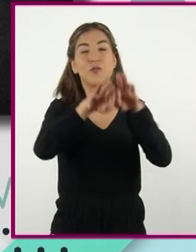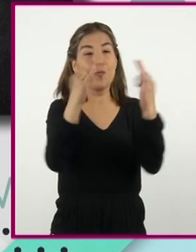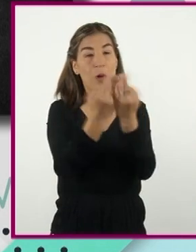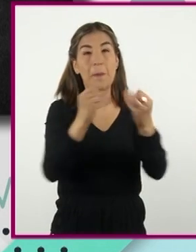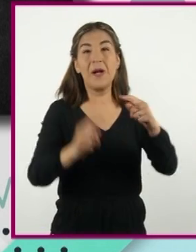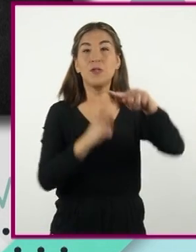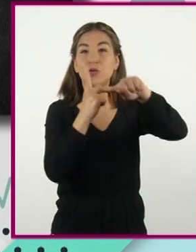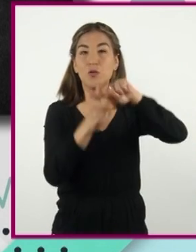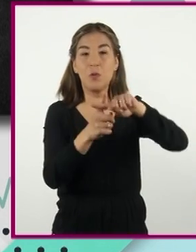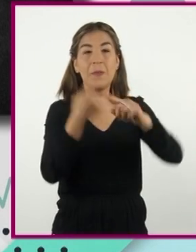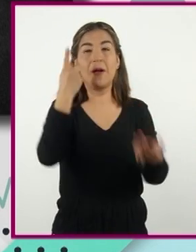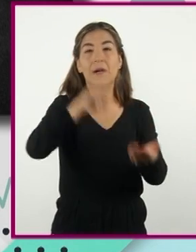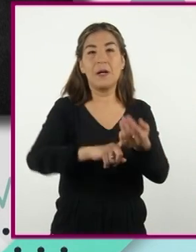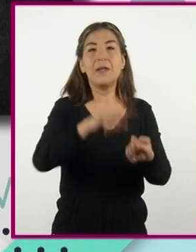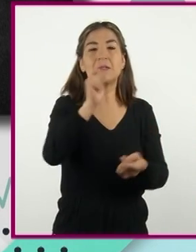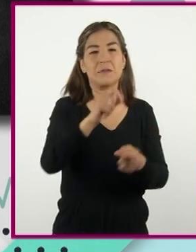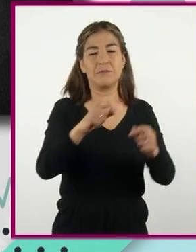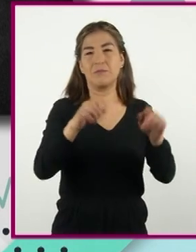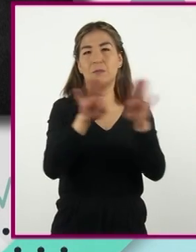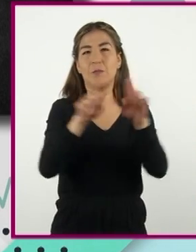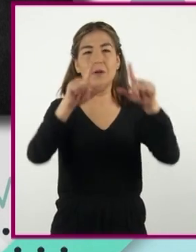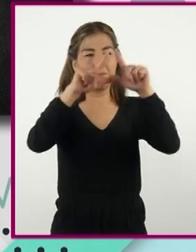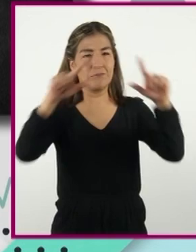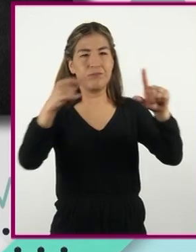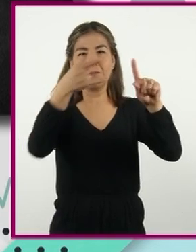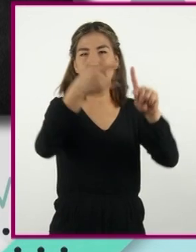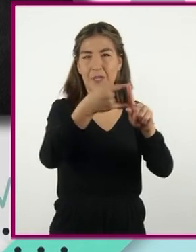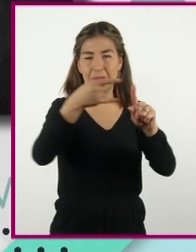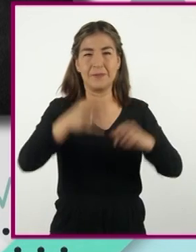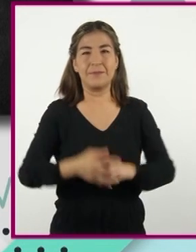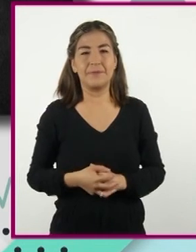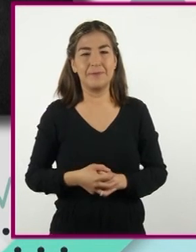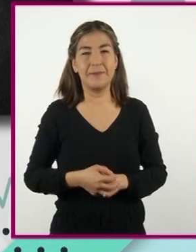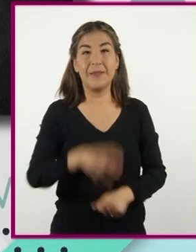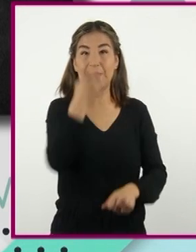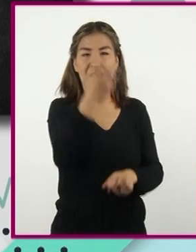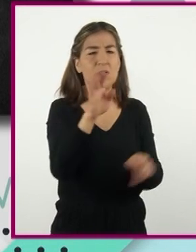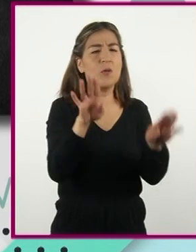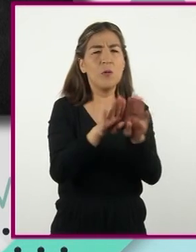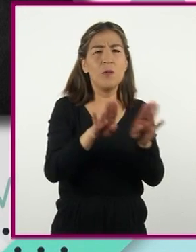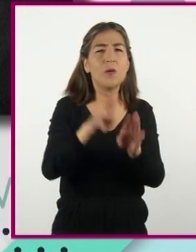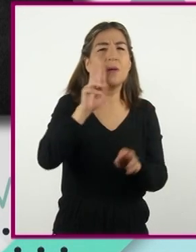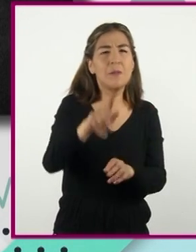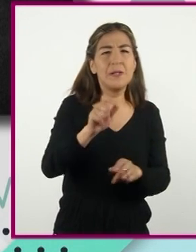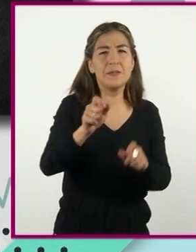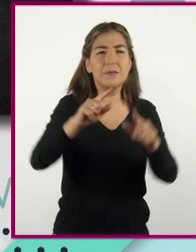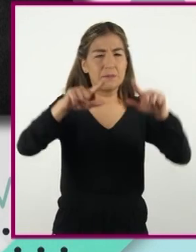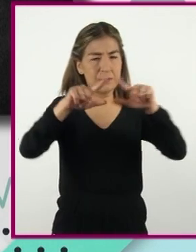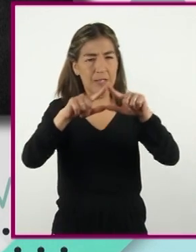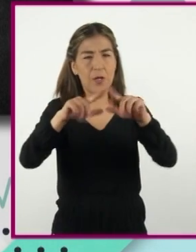de dos triángulos y de un rectángulo. En este caso, de acuerdo con la fórmula para